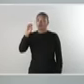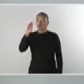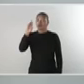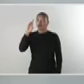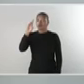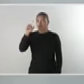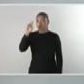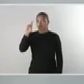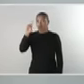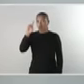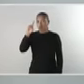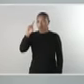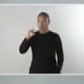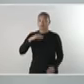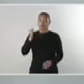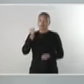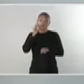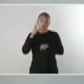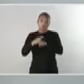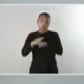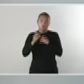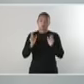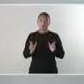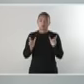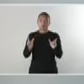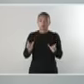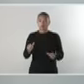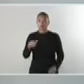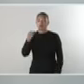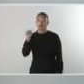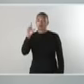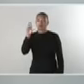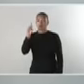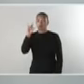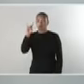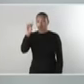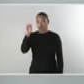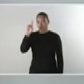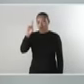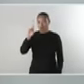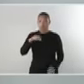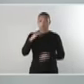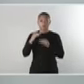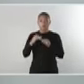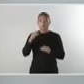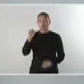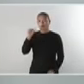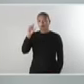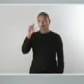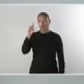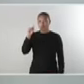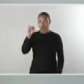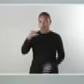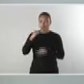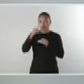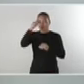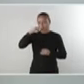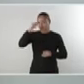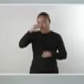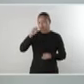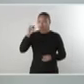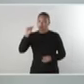seguridad del auditor superior del contralor y los consejeros del itaid sean mediante